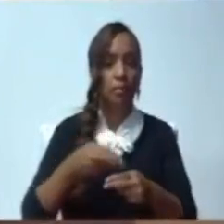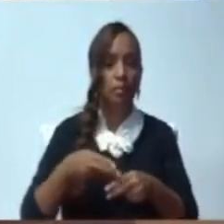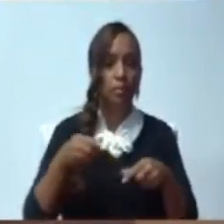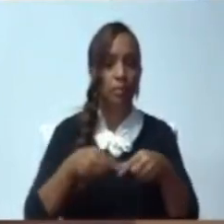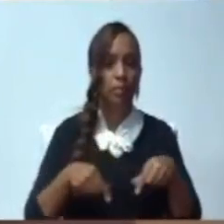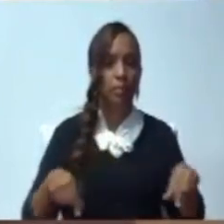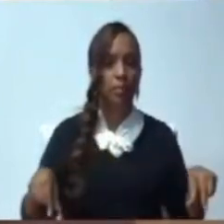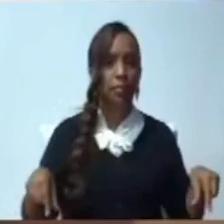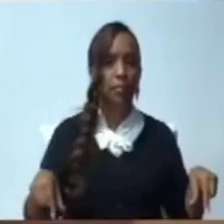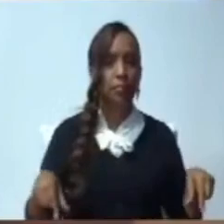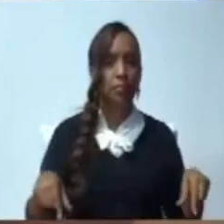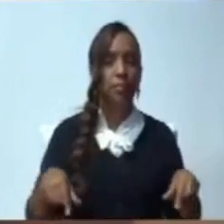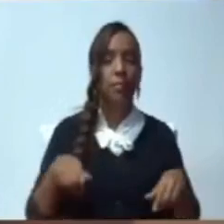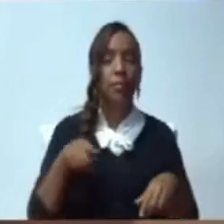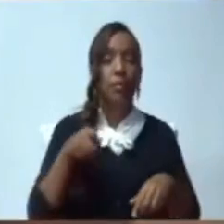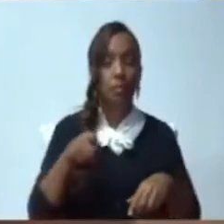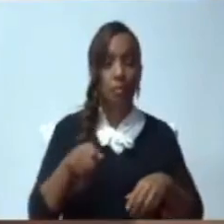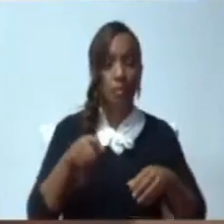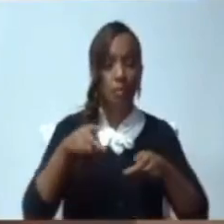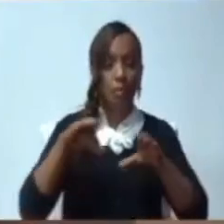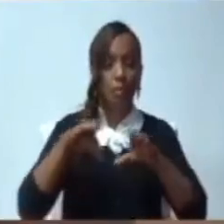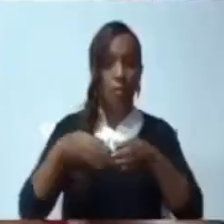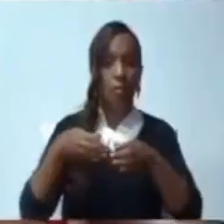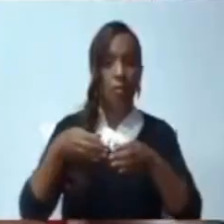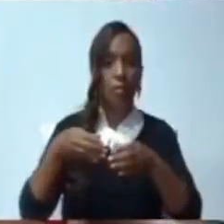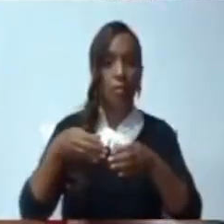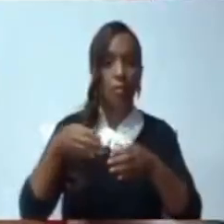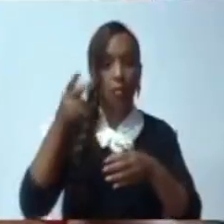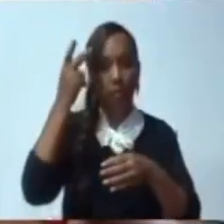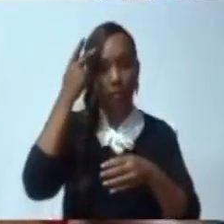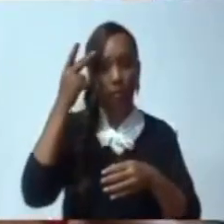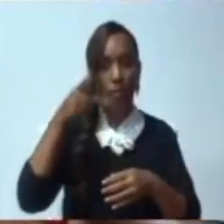Partido de la Liberación Dominicana.